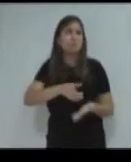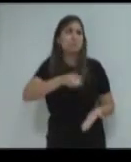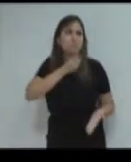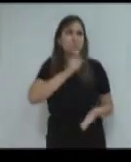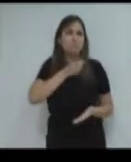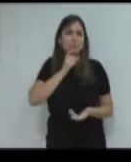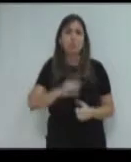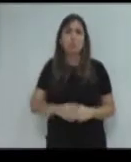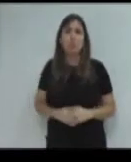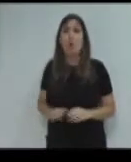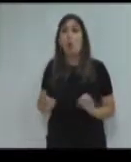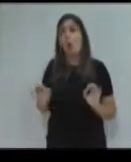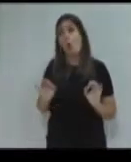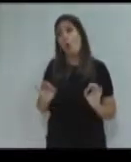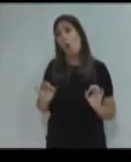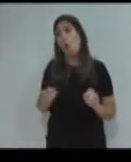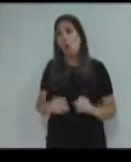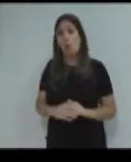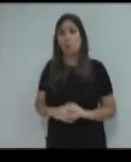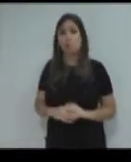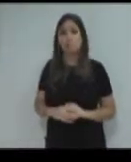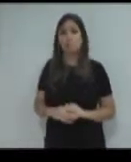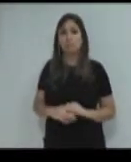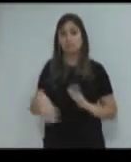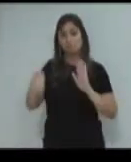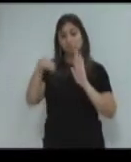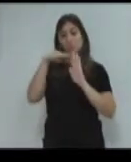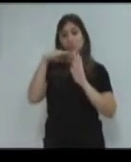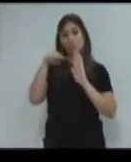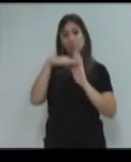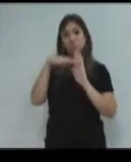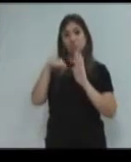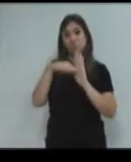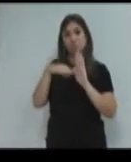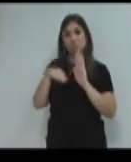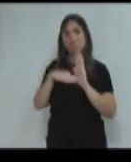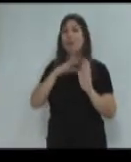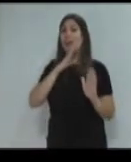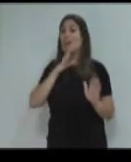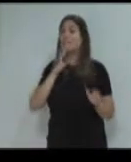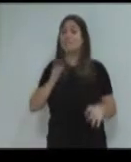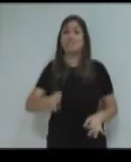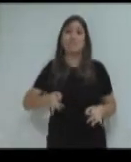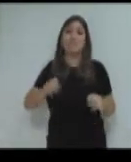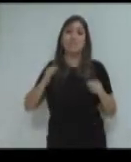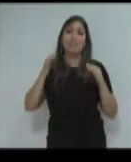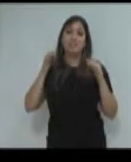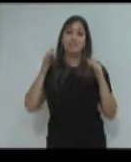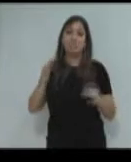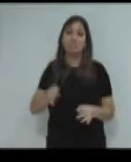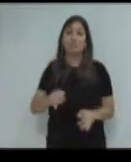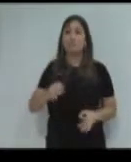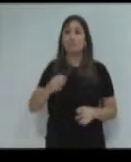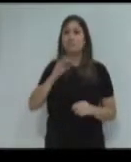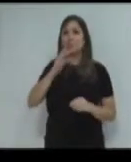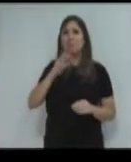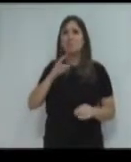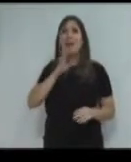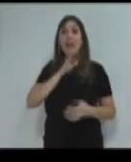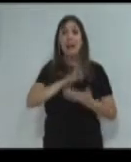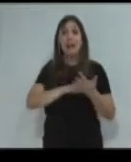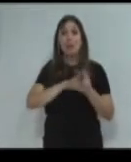O una carta que contenga, volvemos a lo de siempre, estas son reglas que vale para